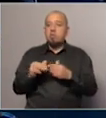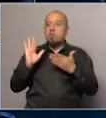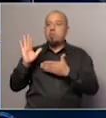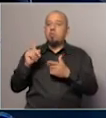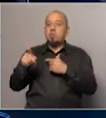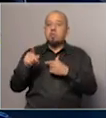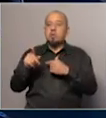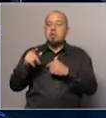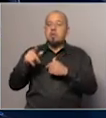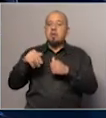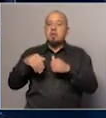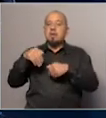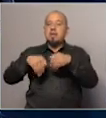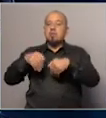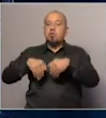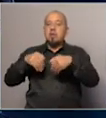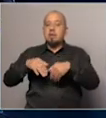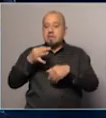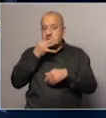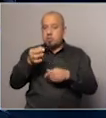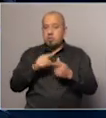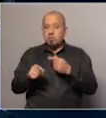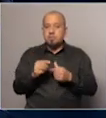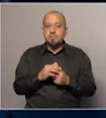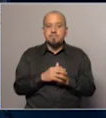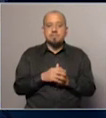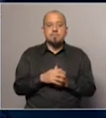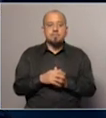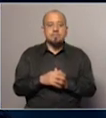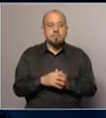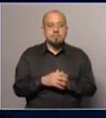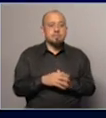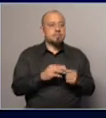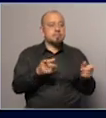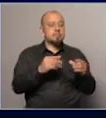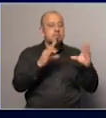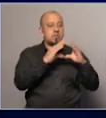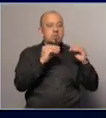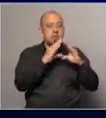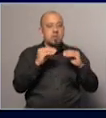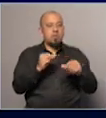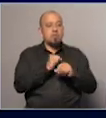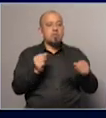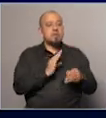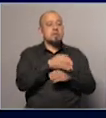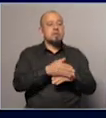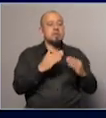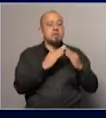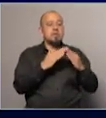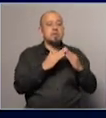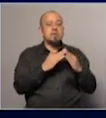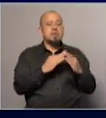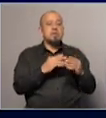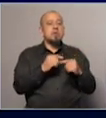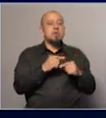electoral que se ha hecho en un relativismo es una de las distintas modalidades obvias de acceso a la vivienda como le pega a